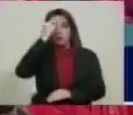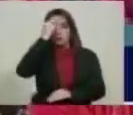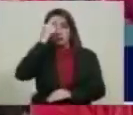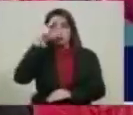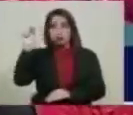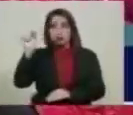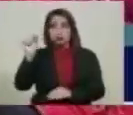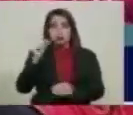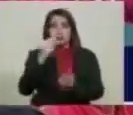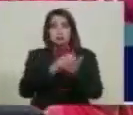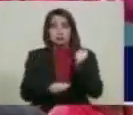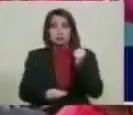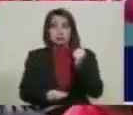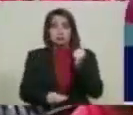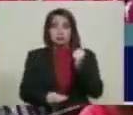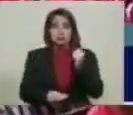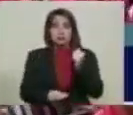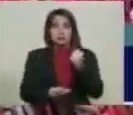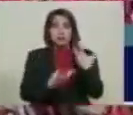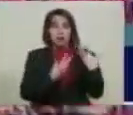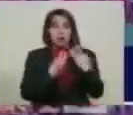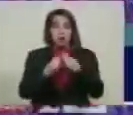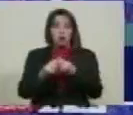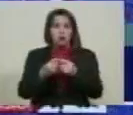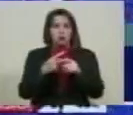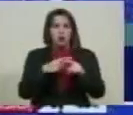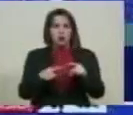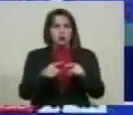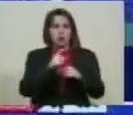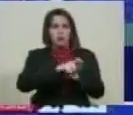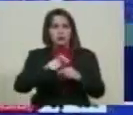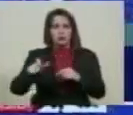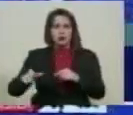y detrás de él se ha llevado una cola